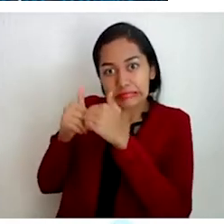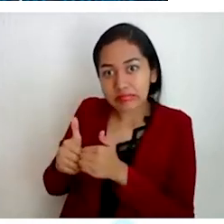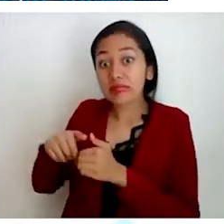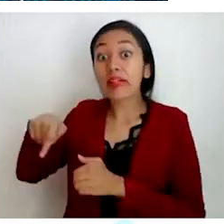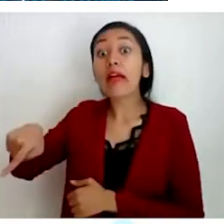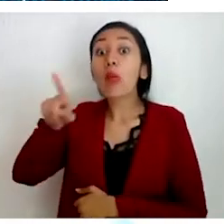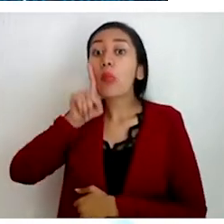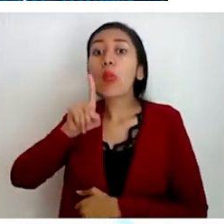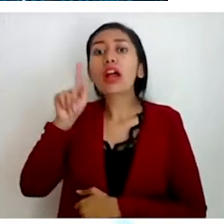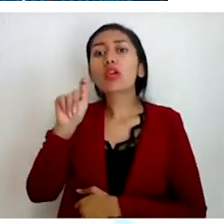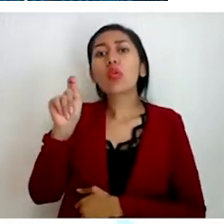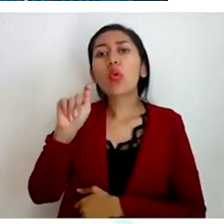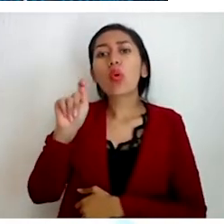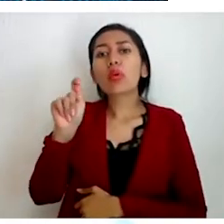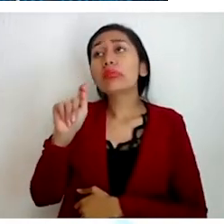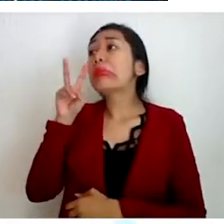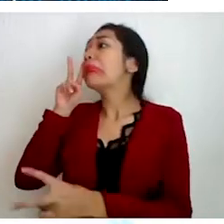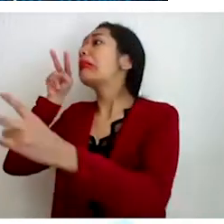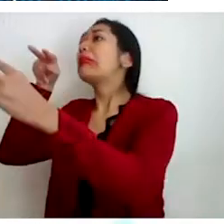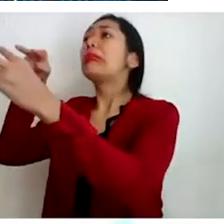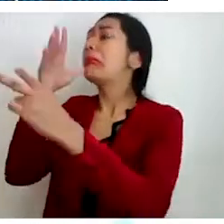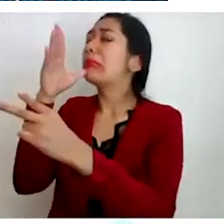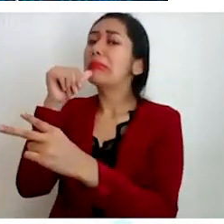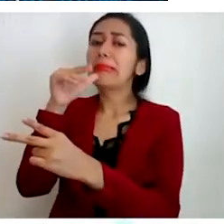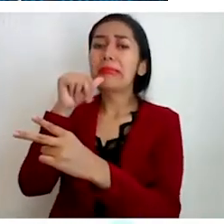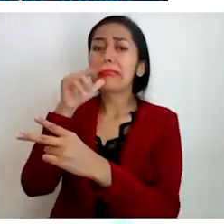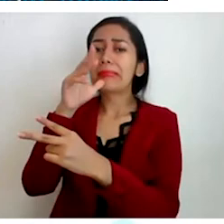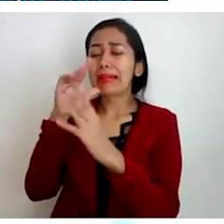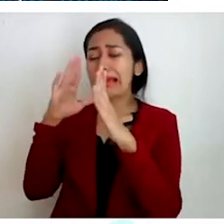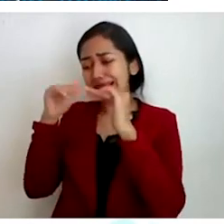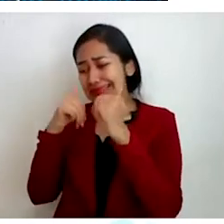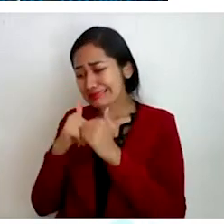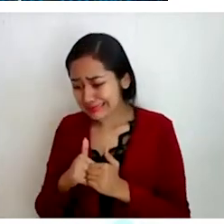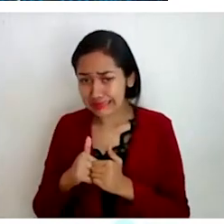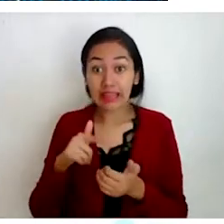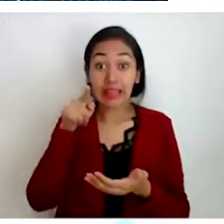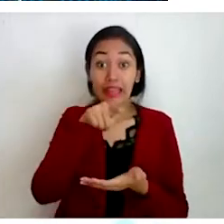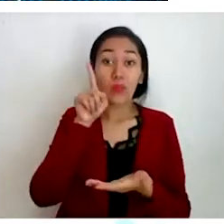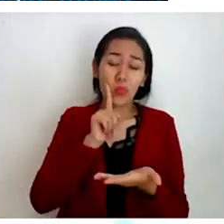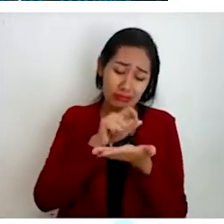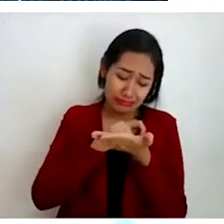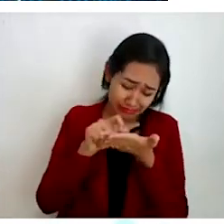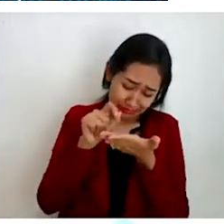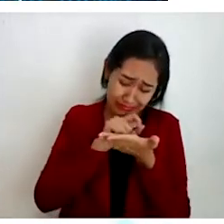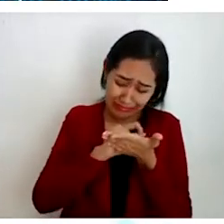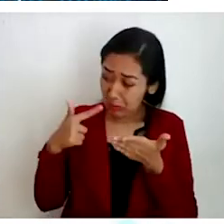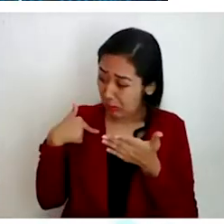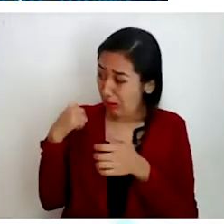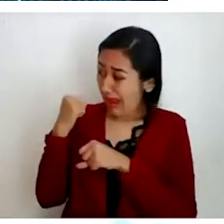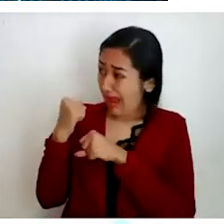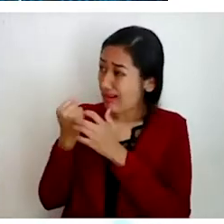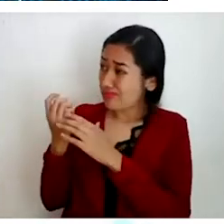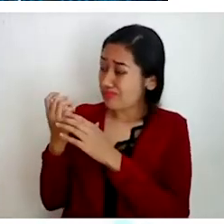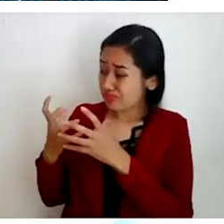escribiendo en su diario o reflexionando en su cuarto. Dice, ¿cómo están pasando las estaciones del año? Y yo aquí perdiendo